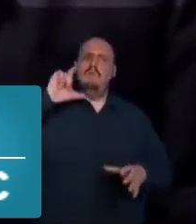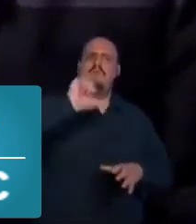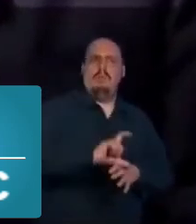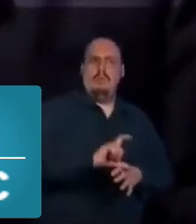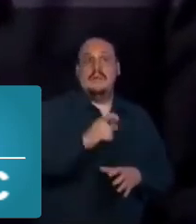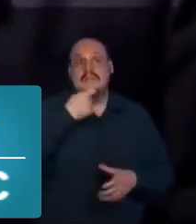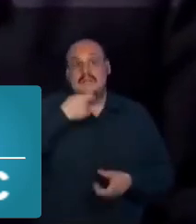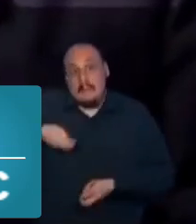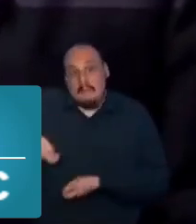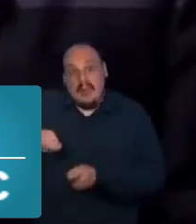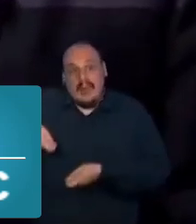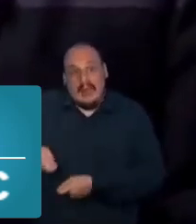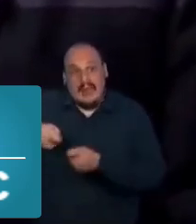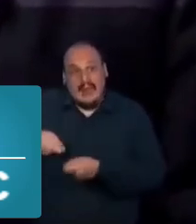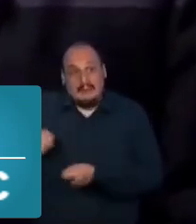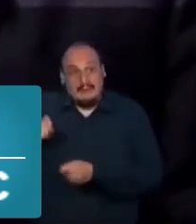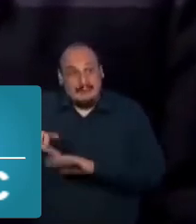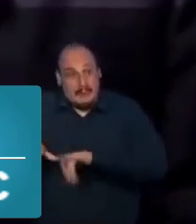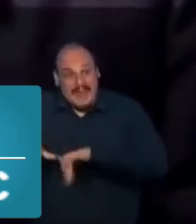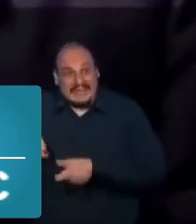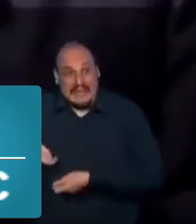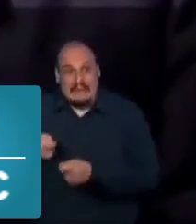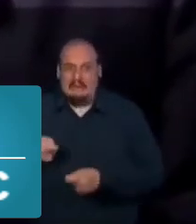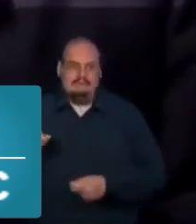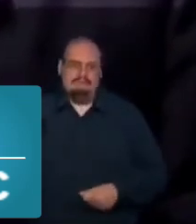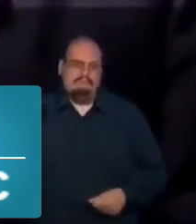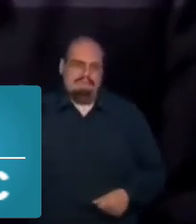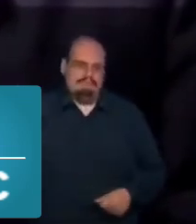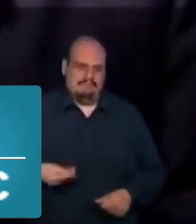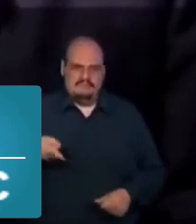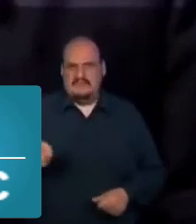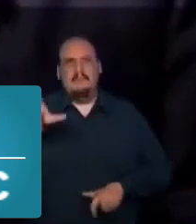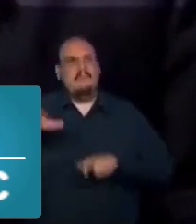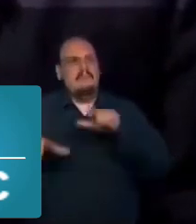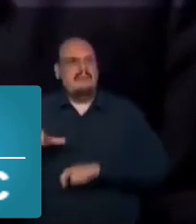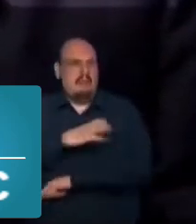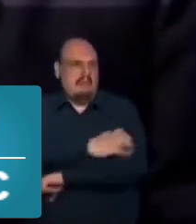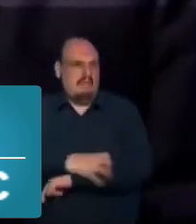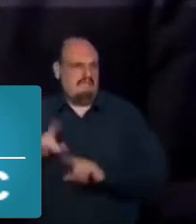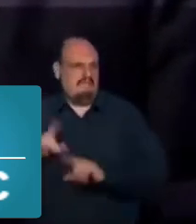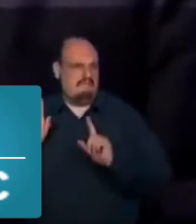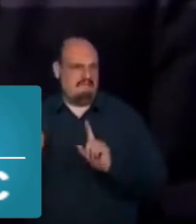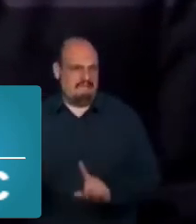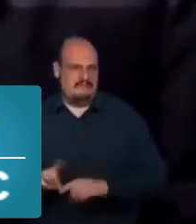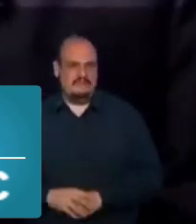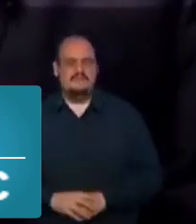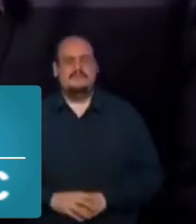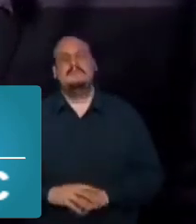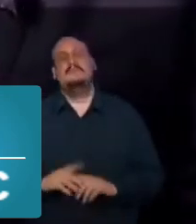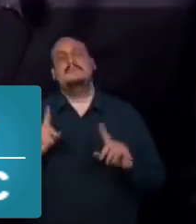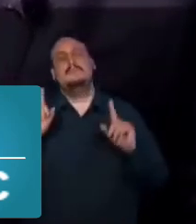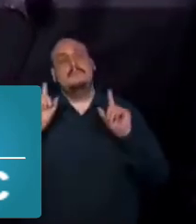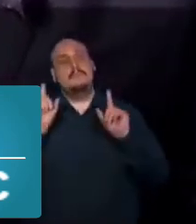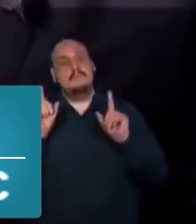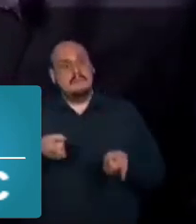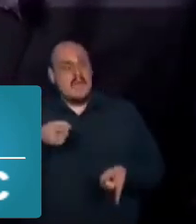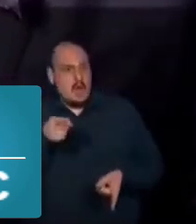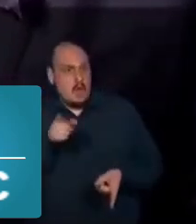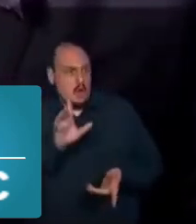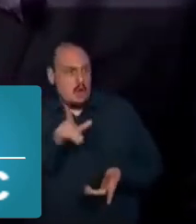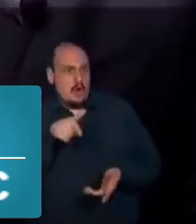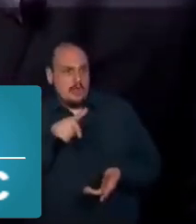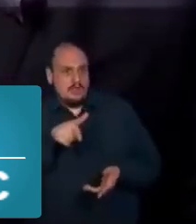cercana 2015 recuerda en 2015 hubo también una una reversión en el resultado de la primera vuelta